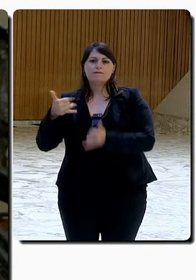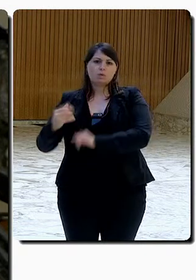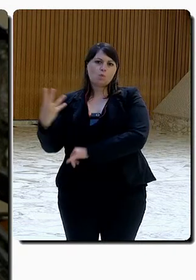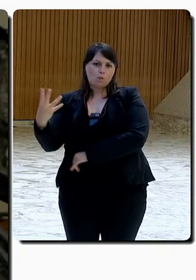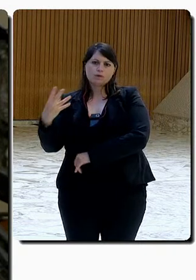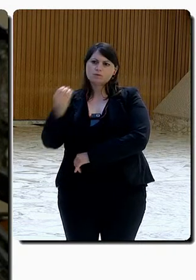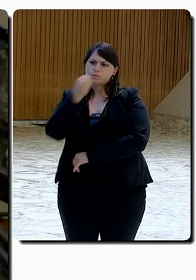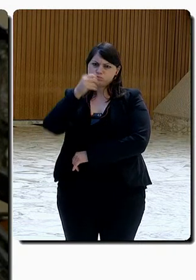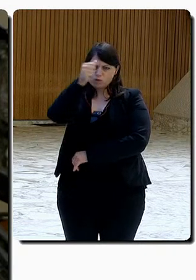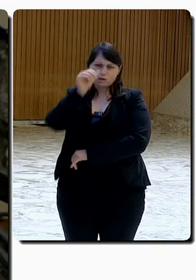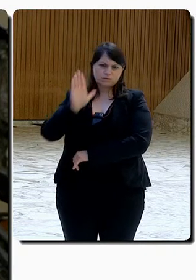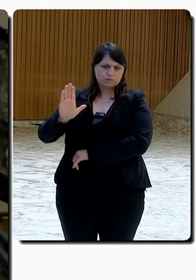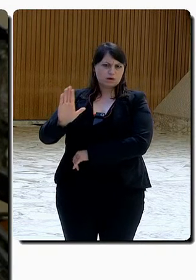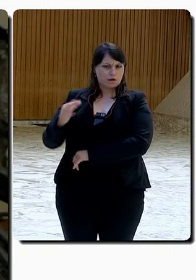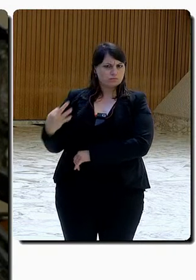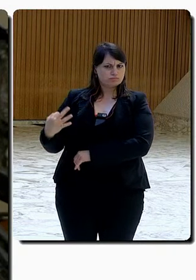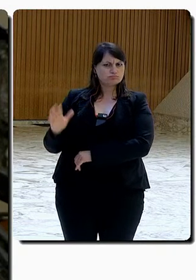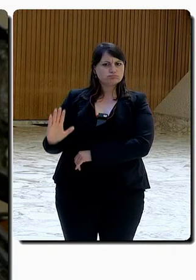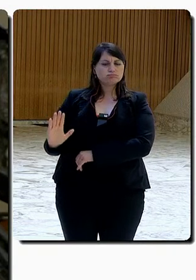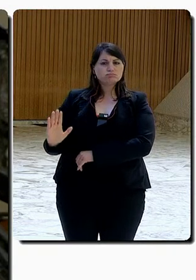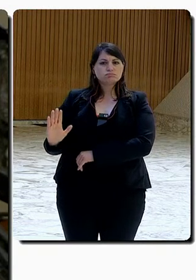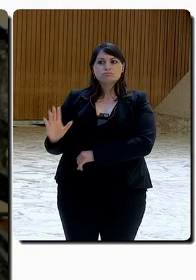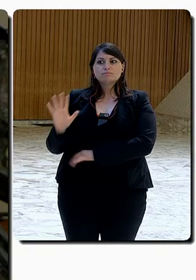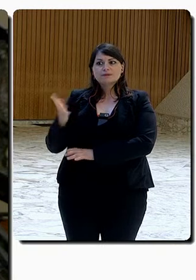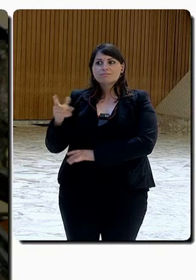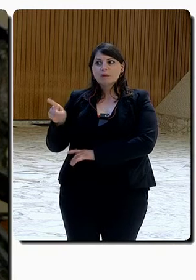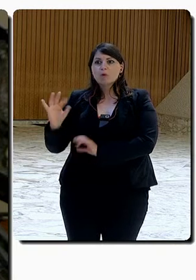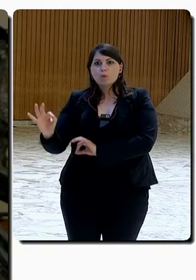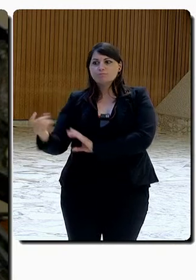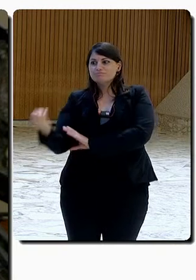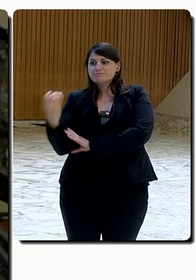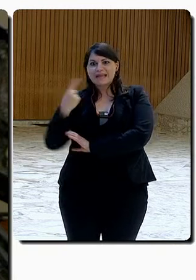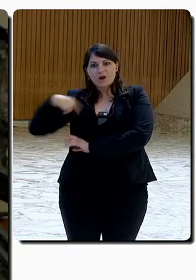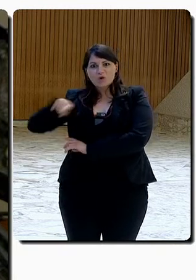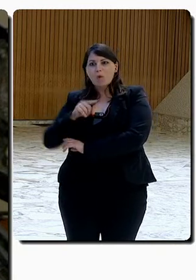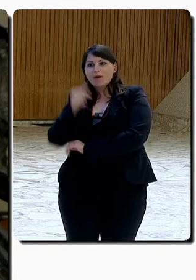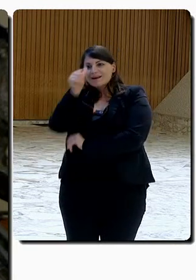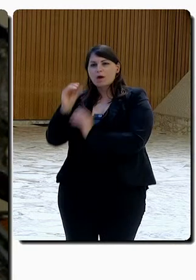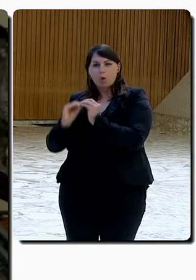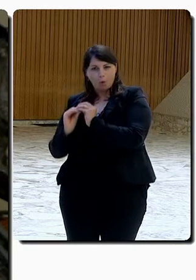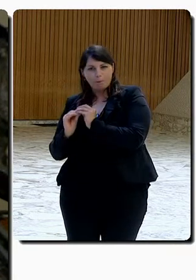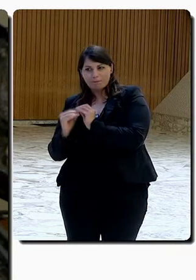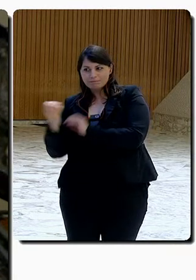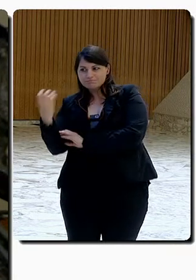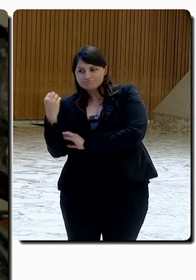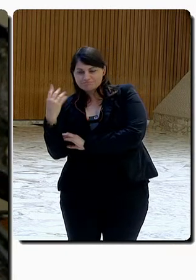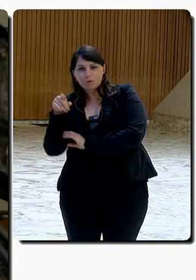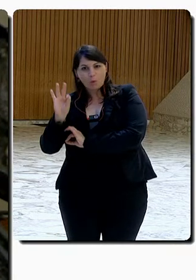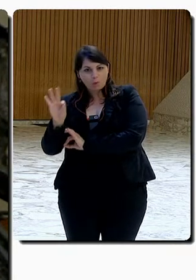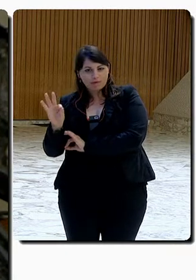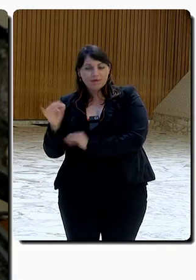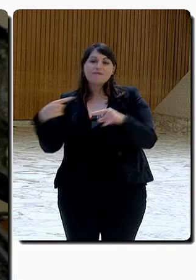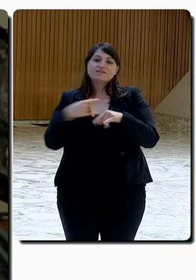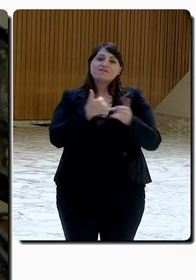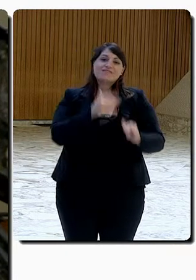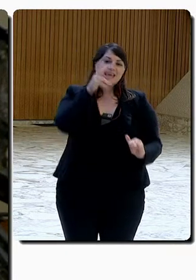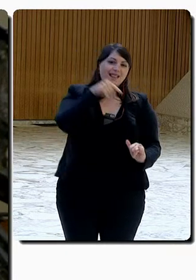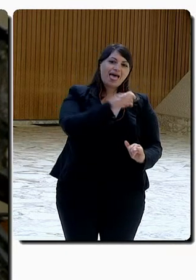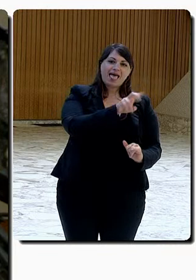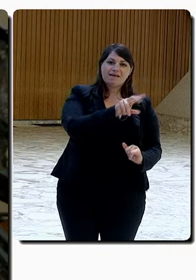que nosotros aprendemos de él como cristianos. Eva, por el contrario, nunca ha seguido el camino de la